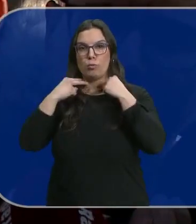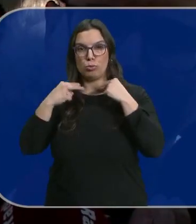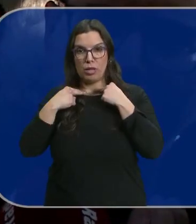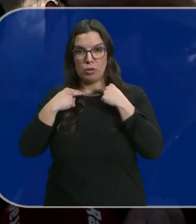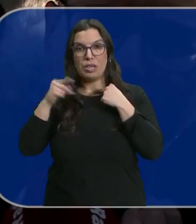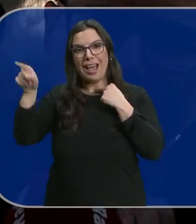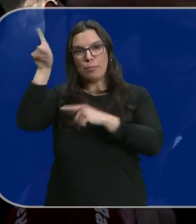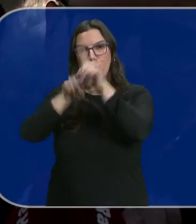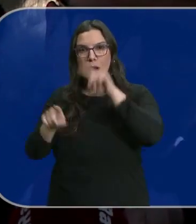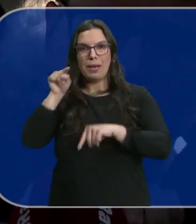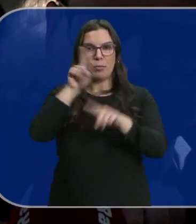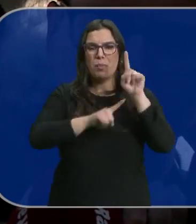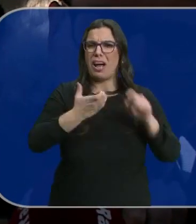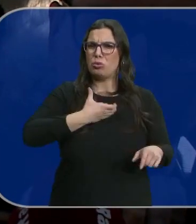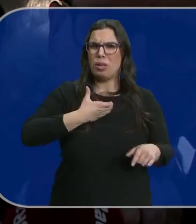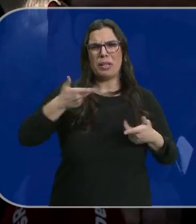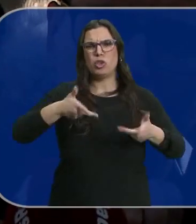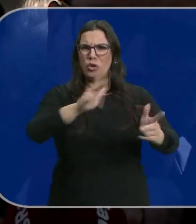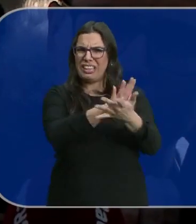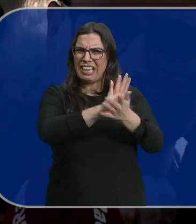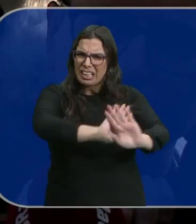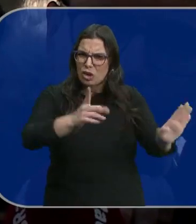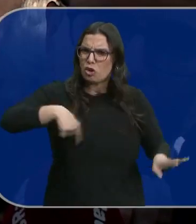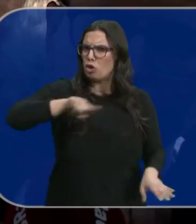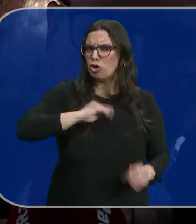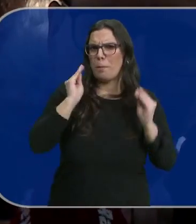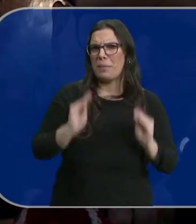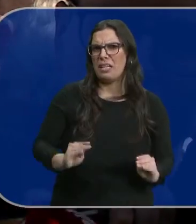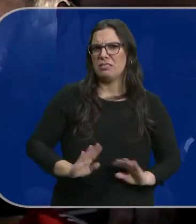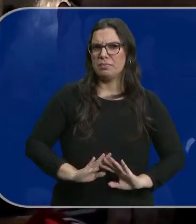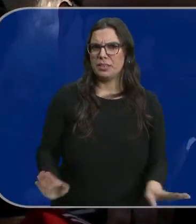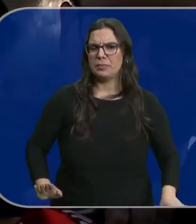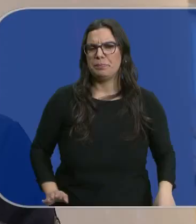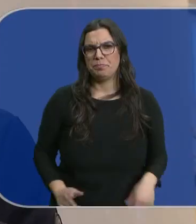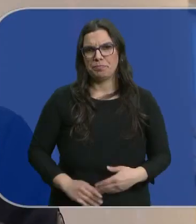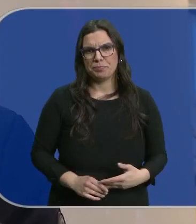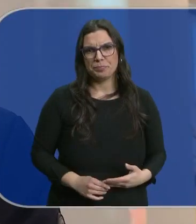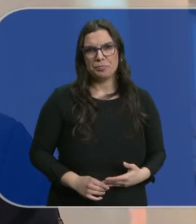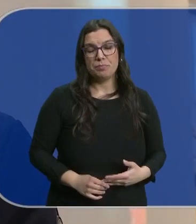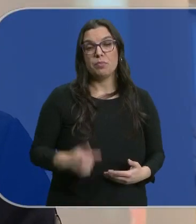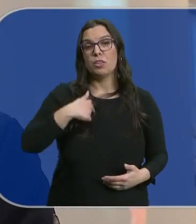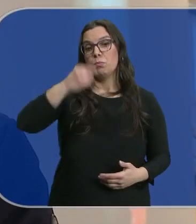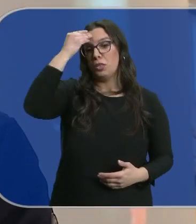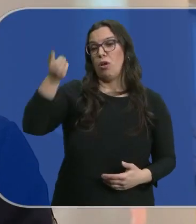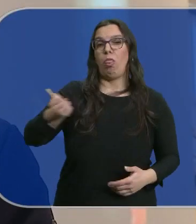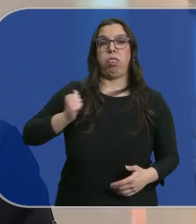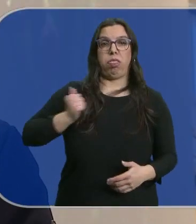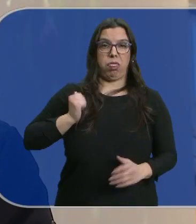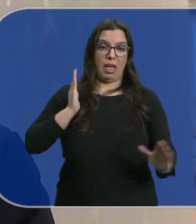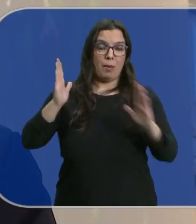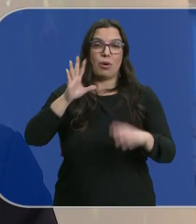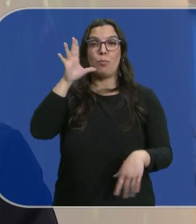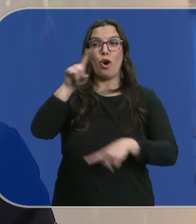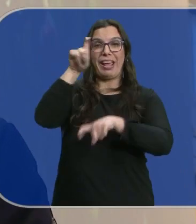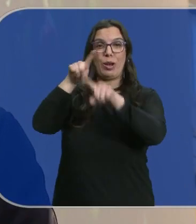donde están los problemas. Que deje a los ayuntamientos tranquilos, que estamos muy bien como estamos. Yo creo que es oportunista, porque imagino que